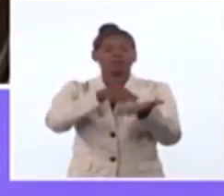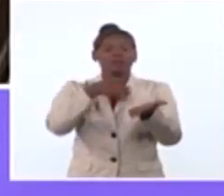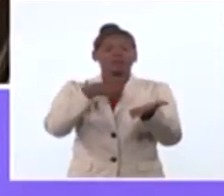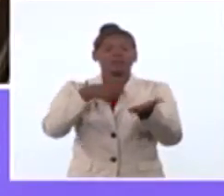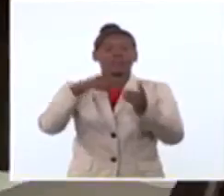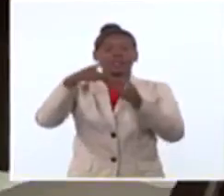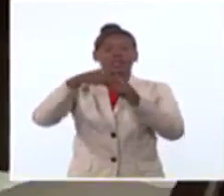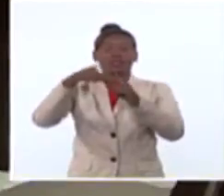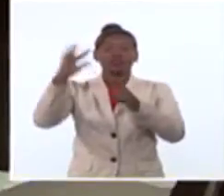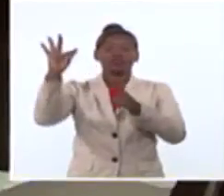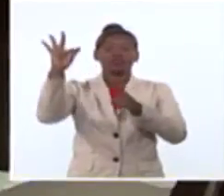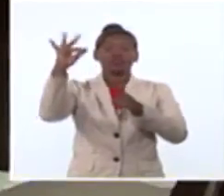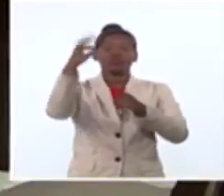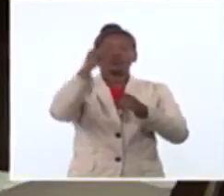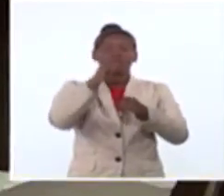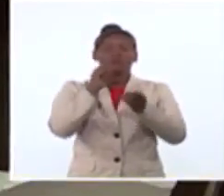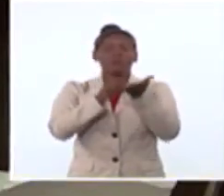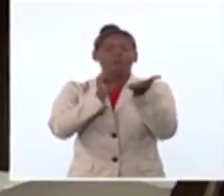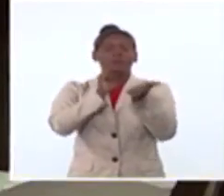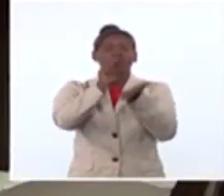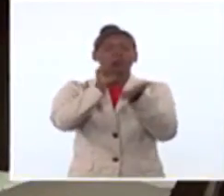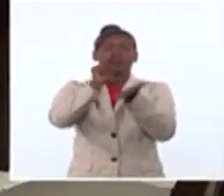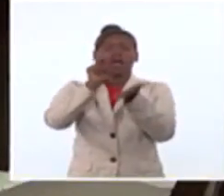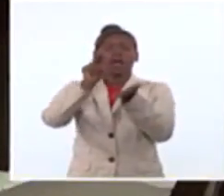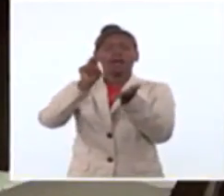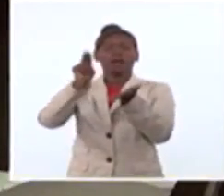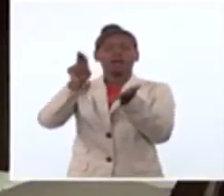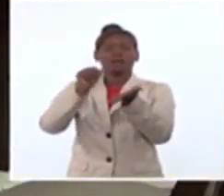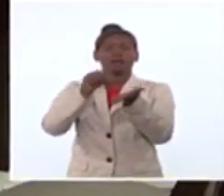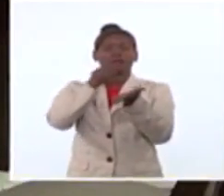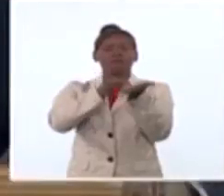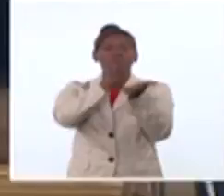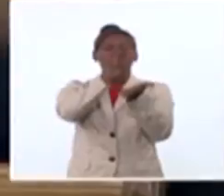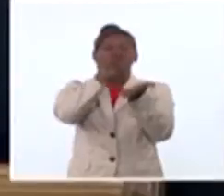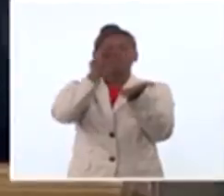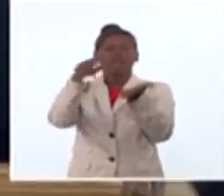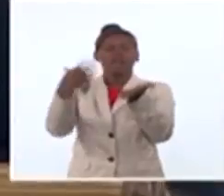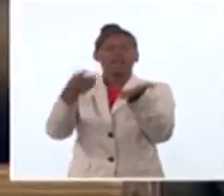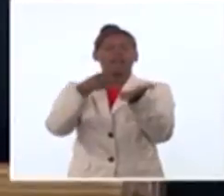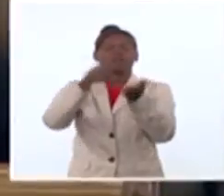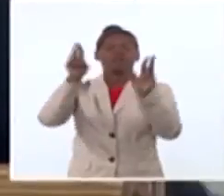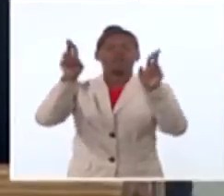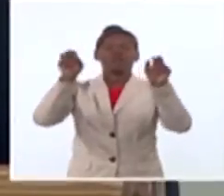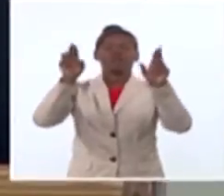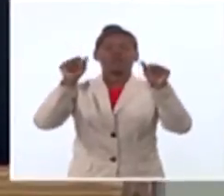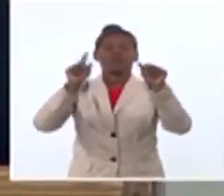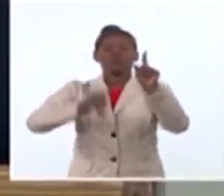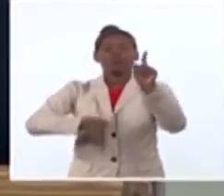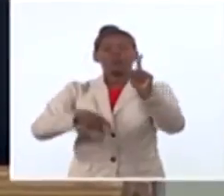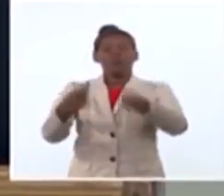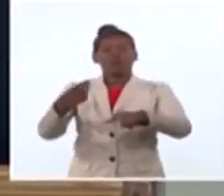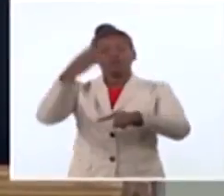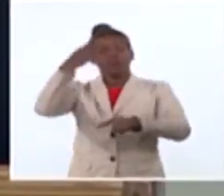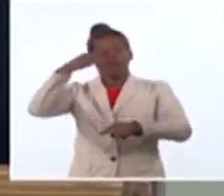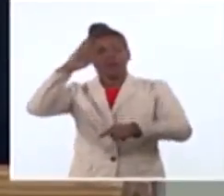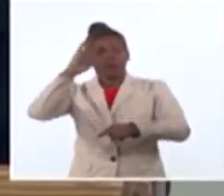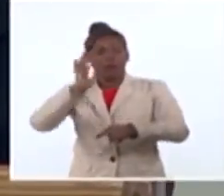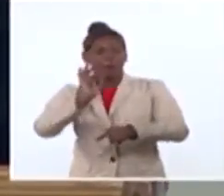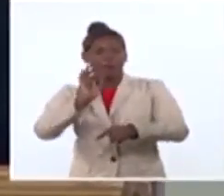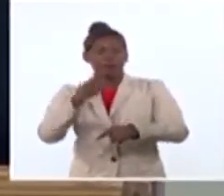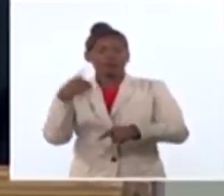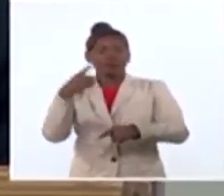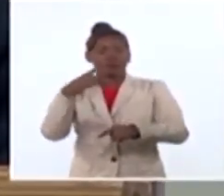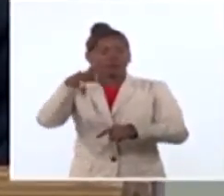ellos relacionados con estos asuntos y con un intento descarnado de